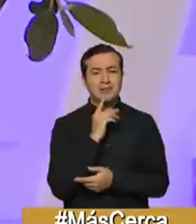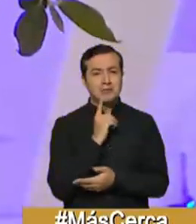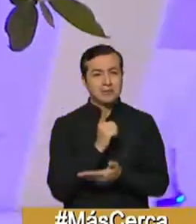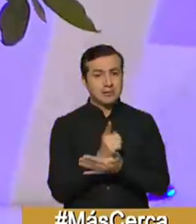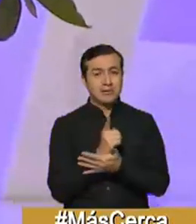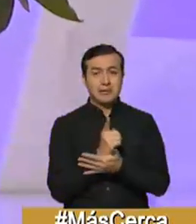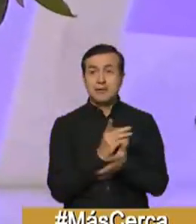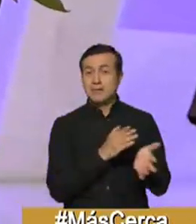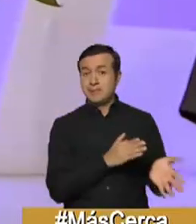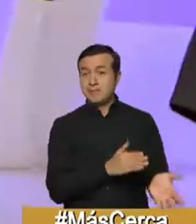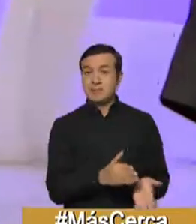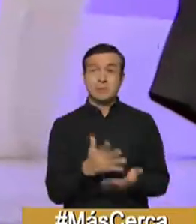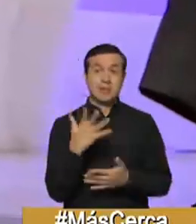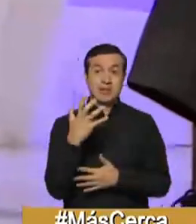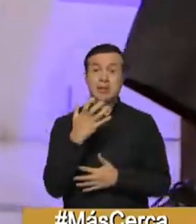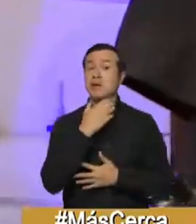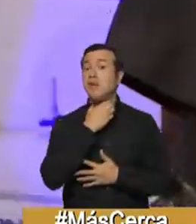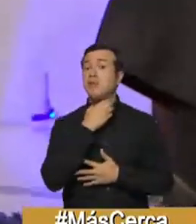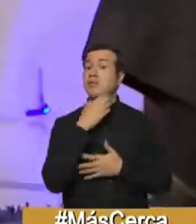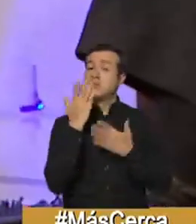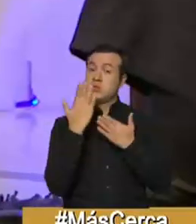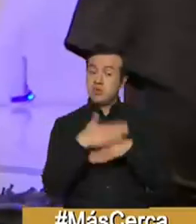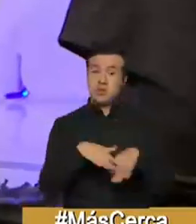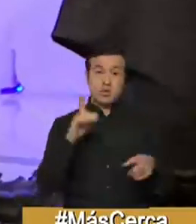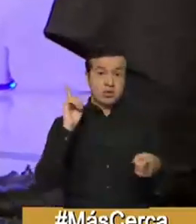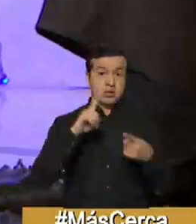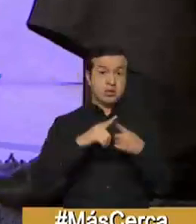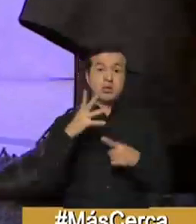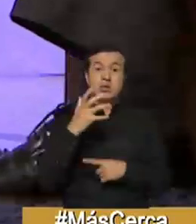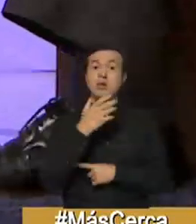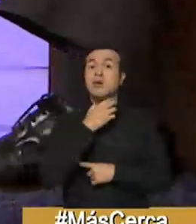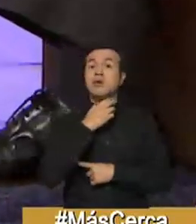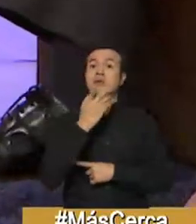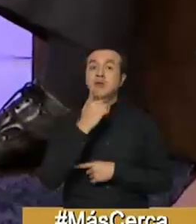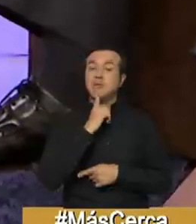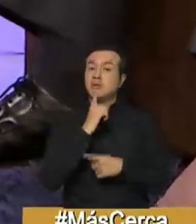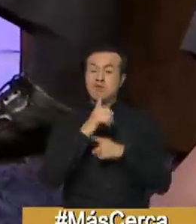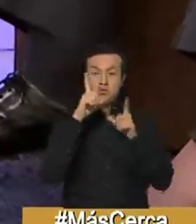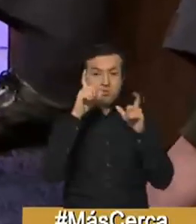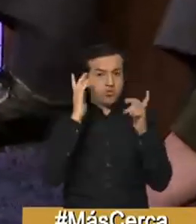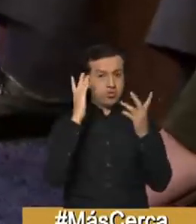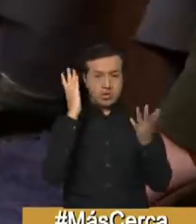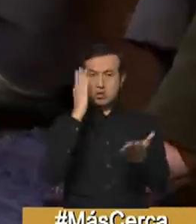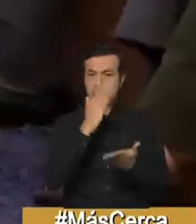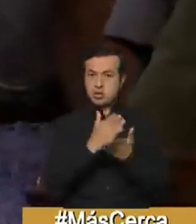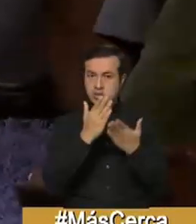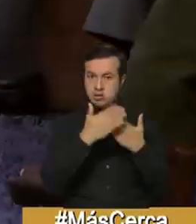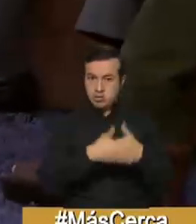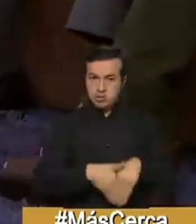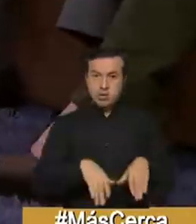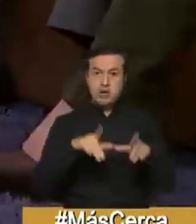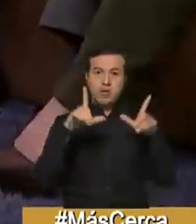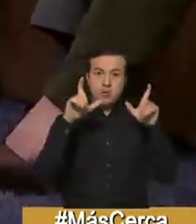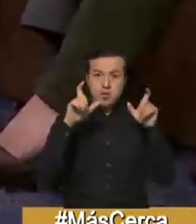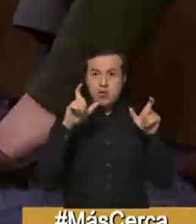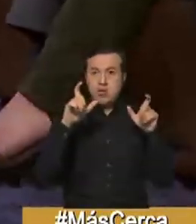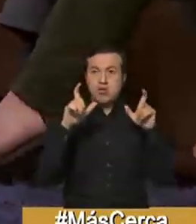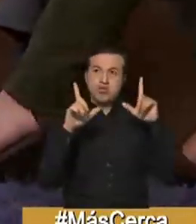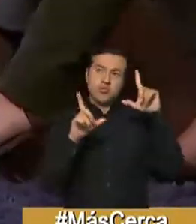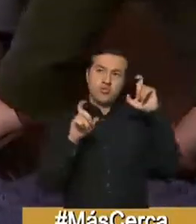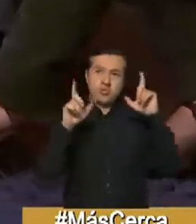Y bueno, se acaba el 15 de agosto. Hasta el 15 de agosto cualquier persona para puede subir mandar fotos. La foto. Sí. Perfecto. Hemos pedido fotos de un